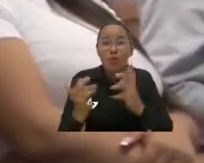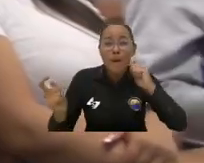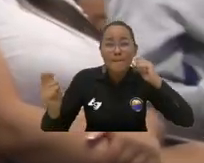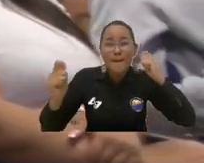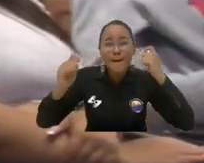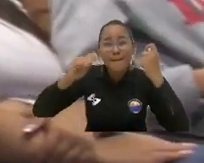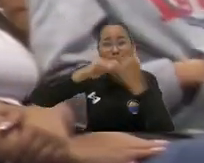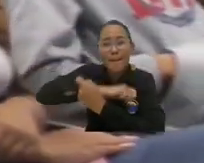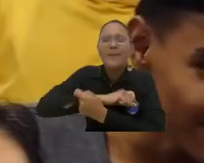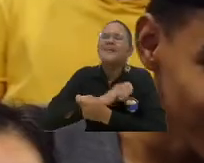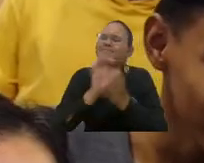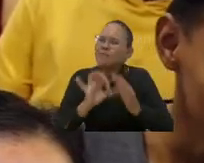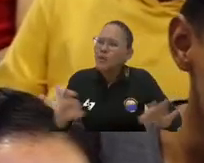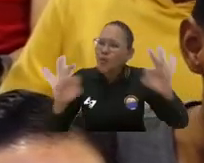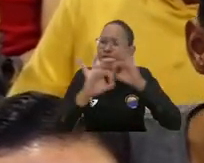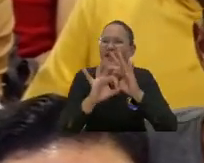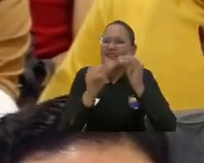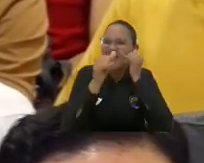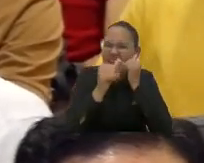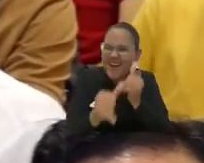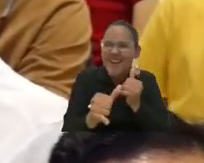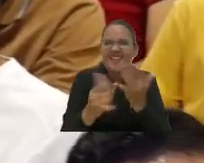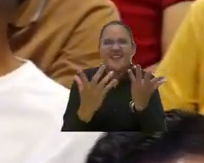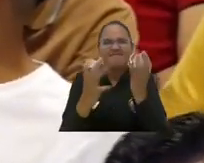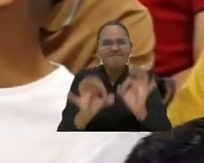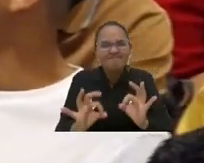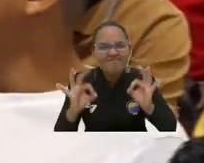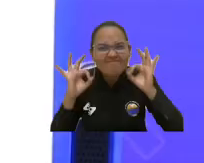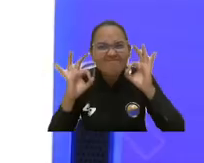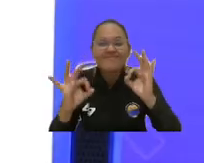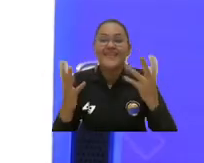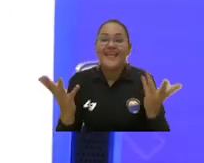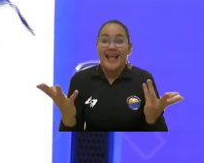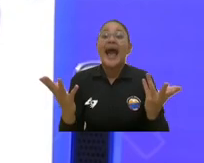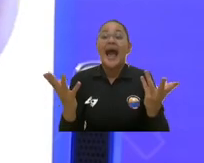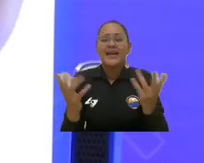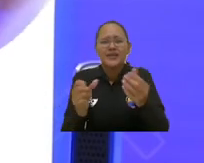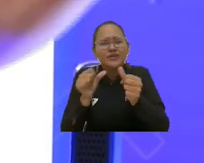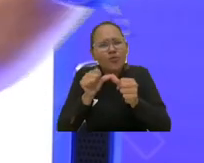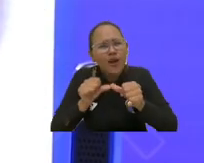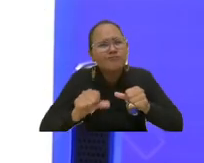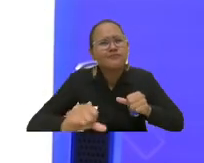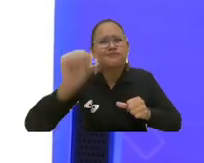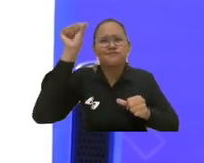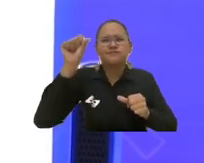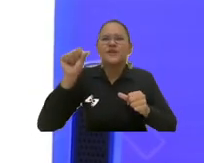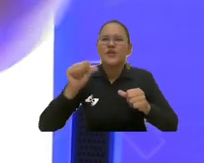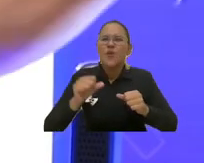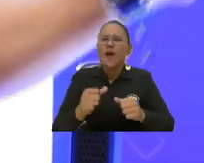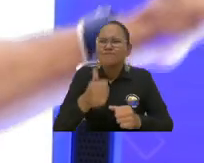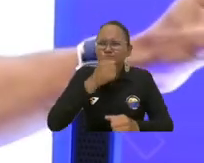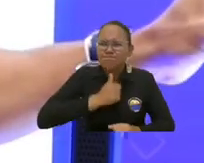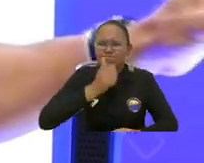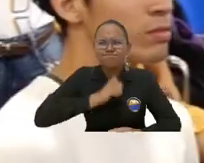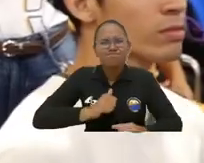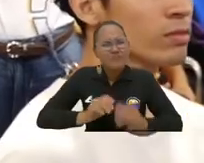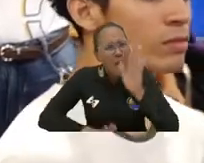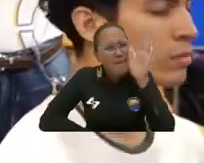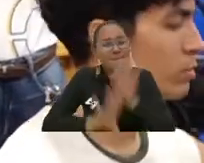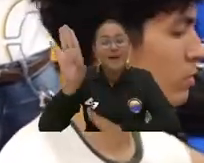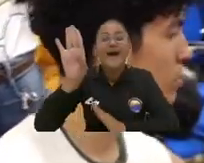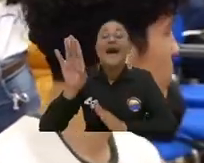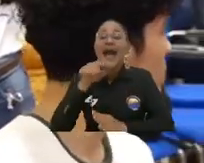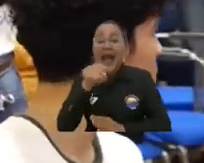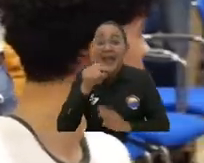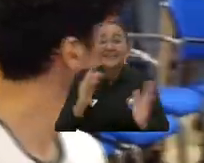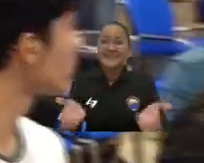y atrevernos a aplicar la ingeniería, la eficiencia, la eficacia, la transparencia, donde la sostenibilidad y la resiliencia sean parte de esos elementos. Muchas